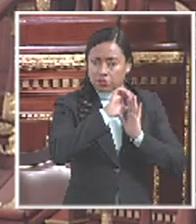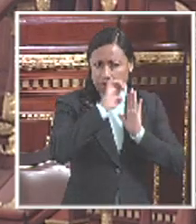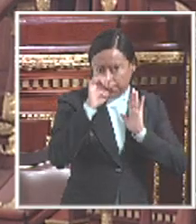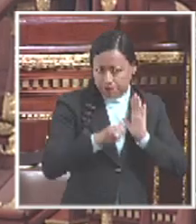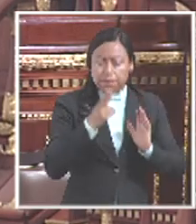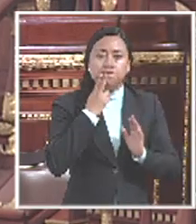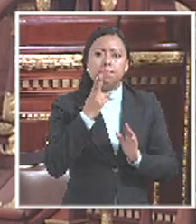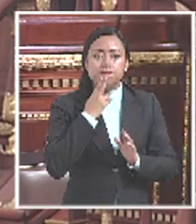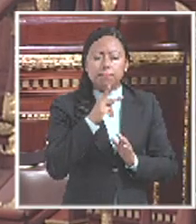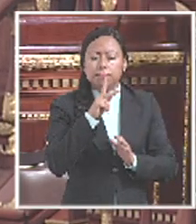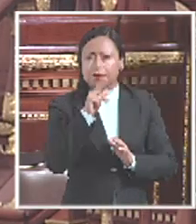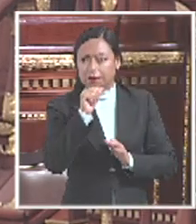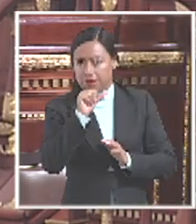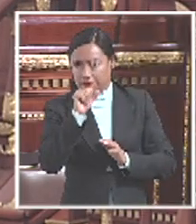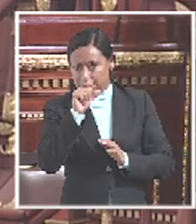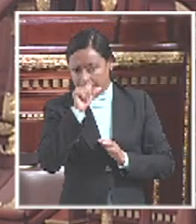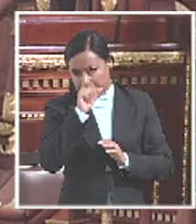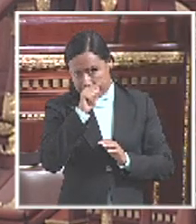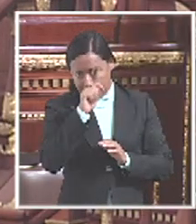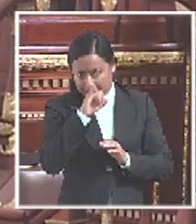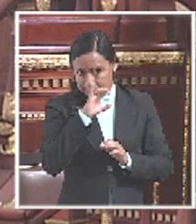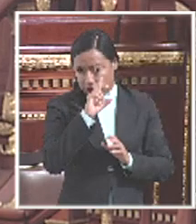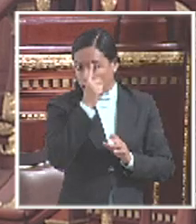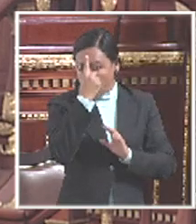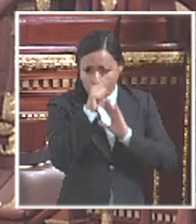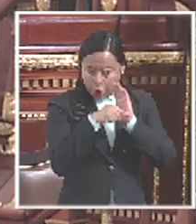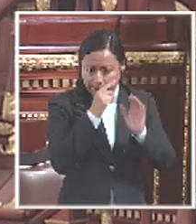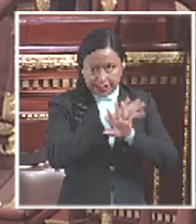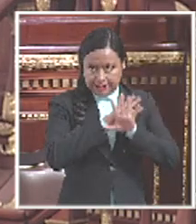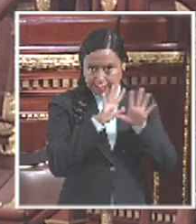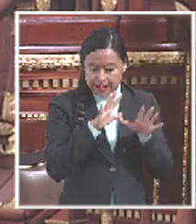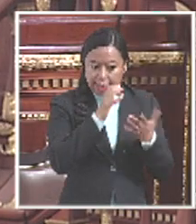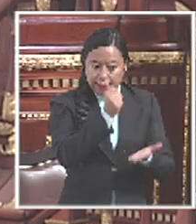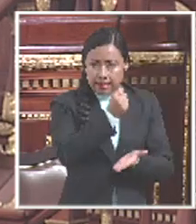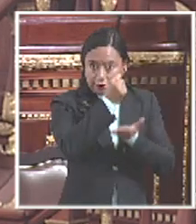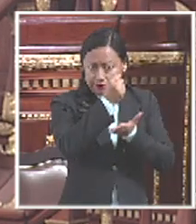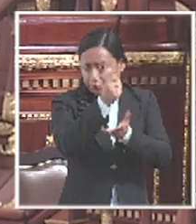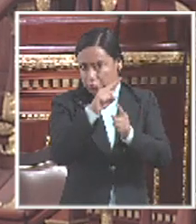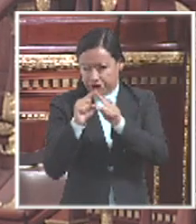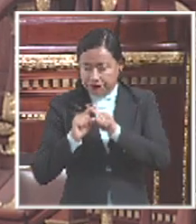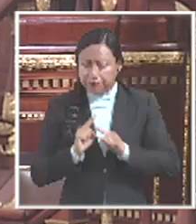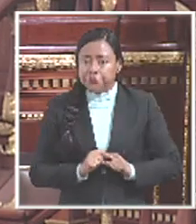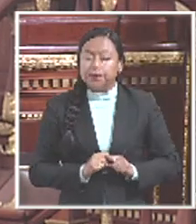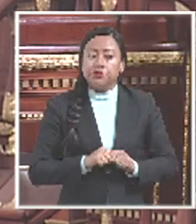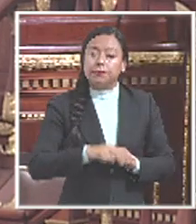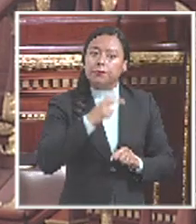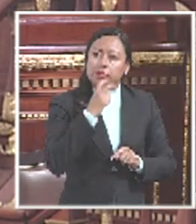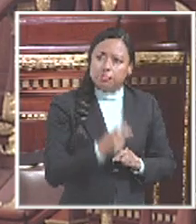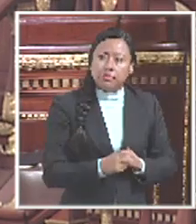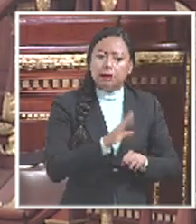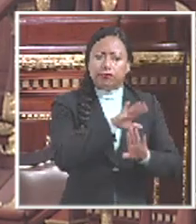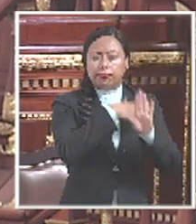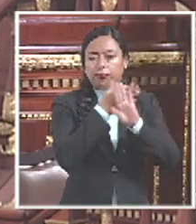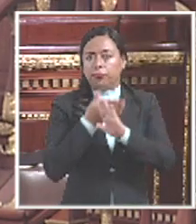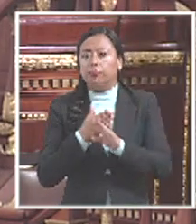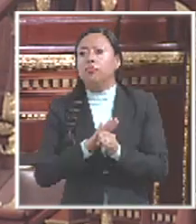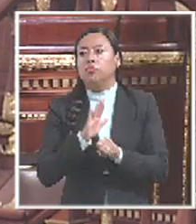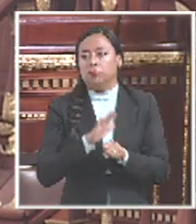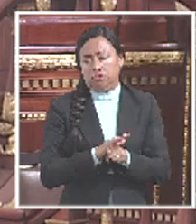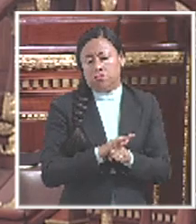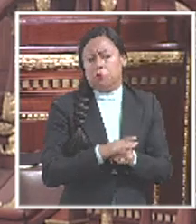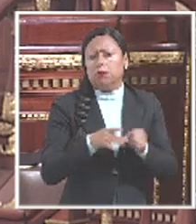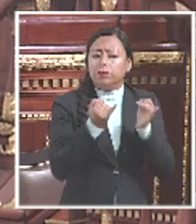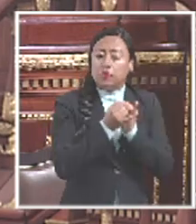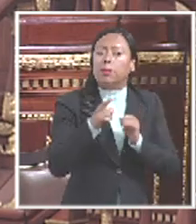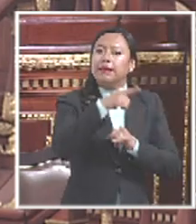plásticos de un solo uso y también las alternativas que existen para evitarlo, incluyendo la reutilización y